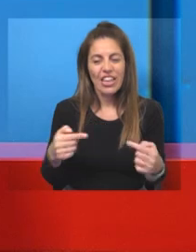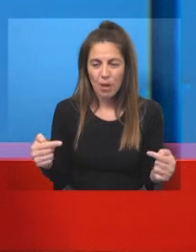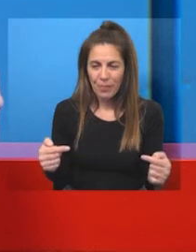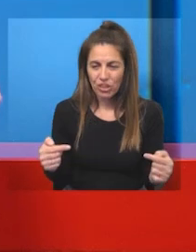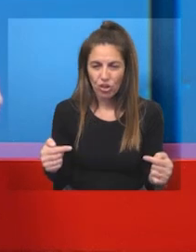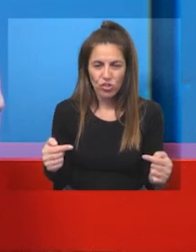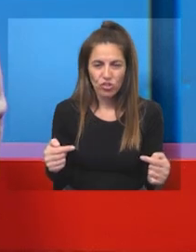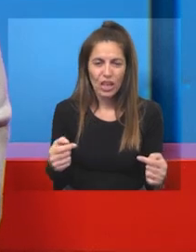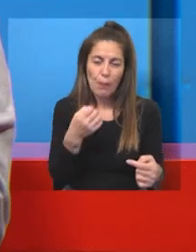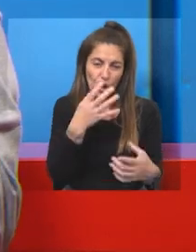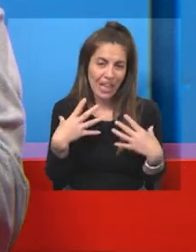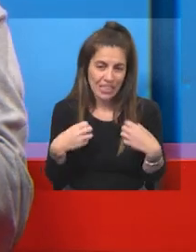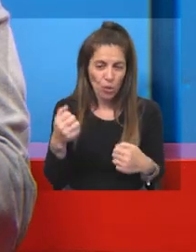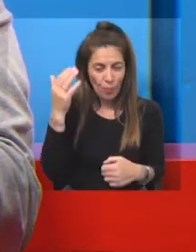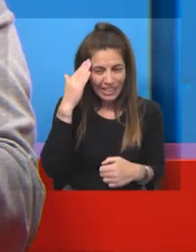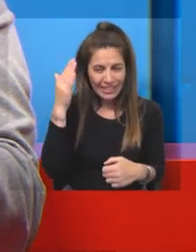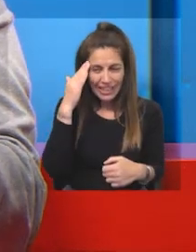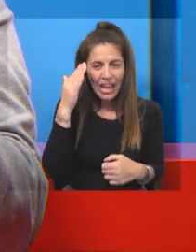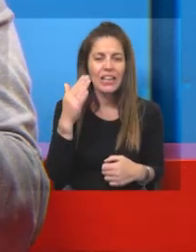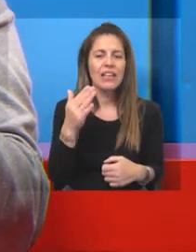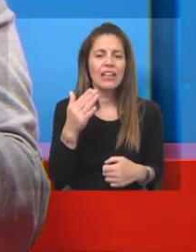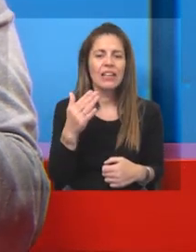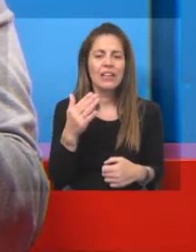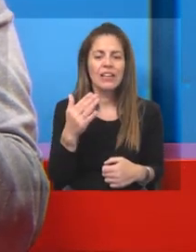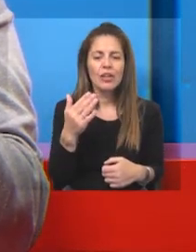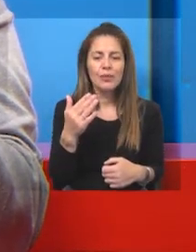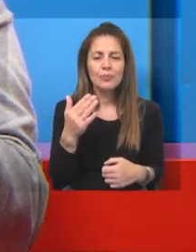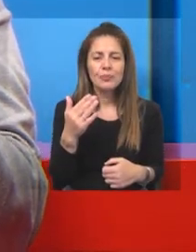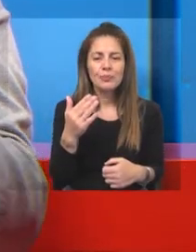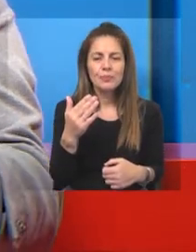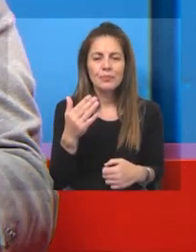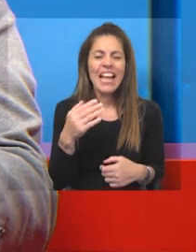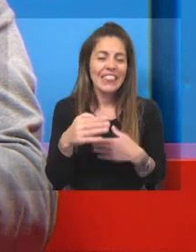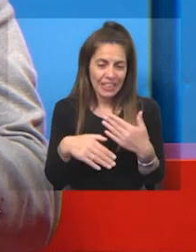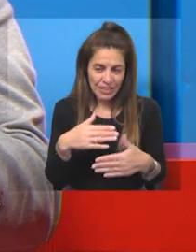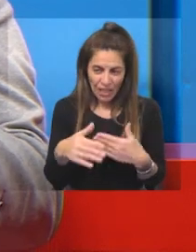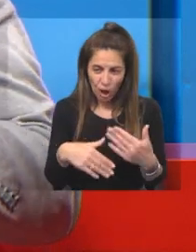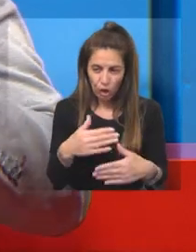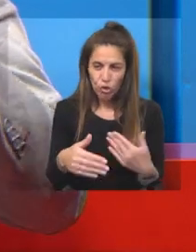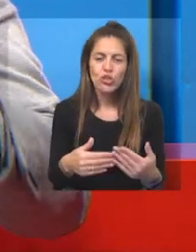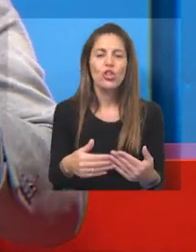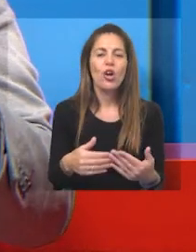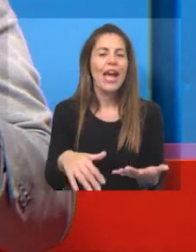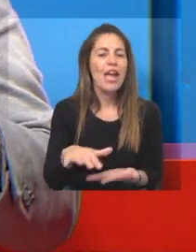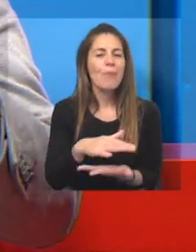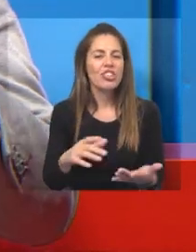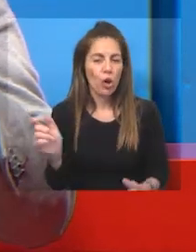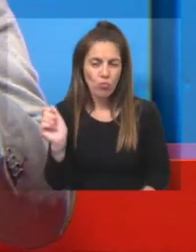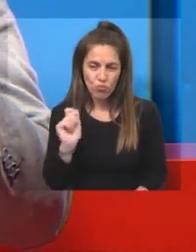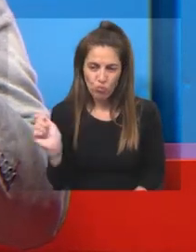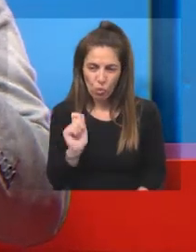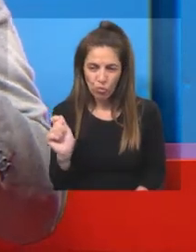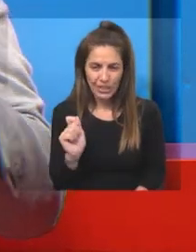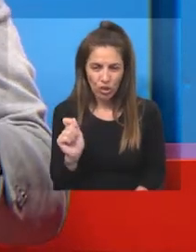este que mejoran la Salud Mental eh eh el el desarrollo de espacios públicos para